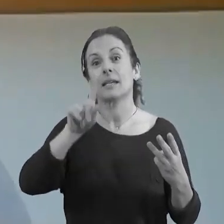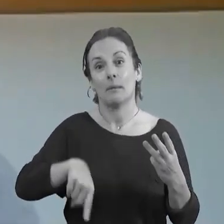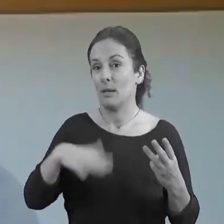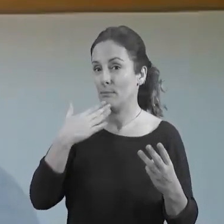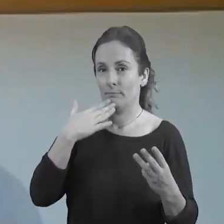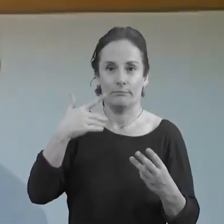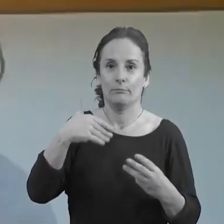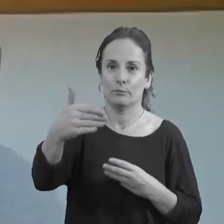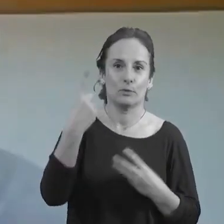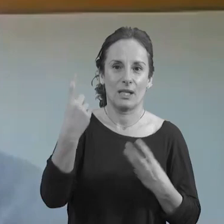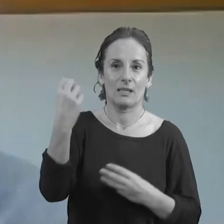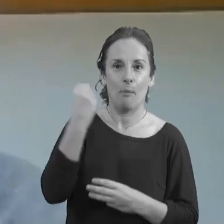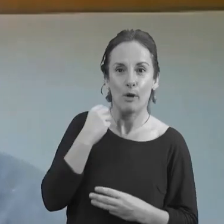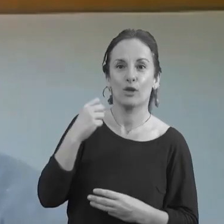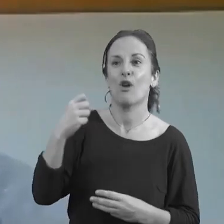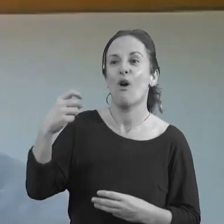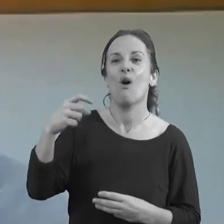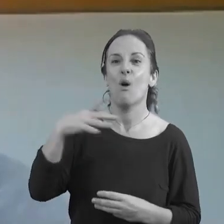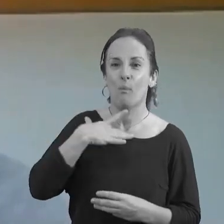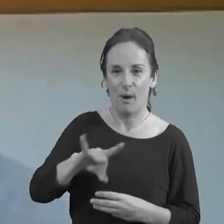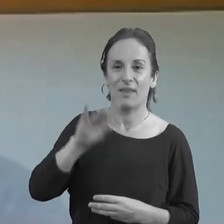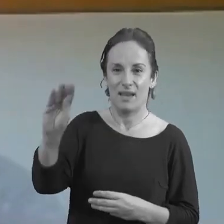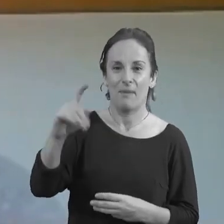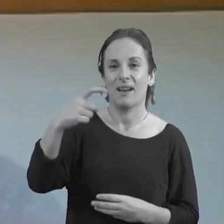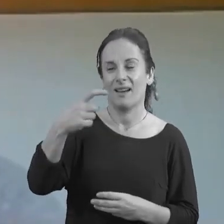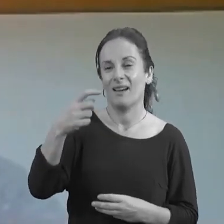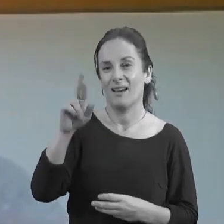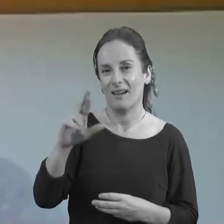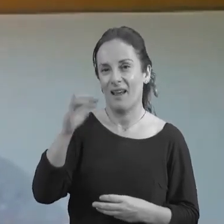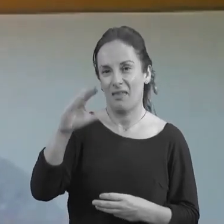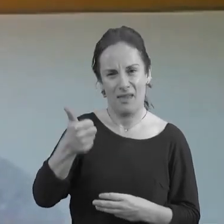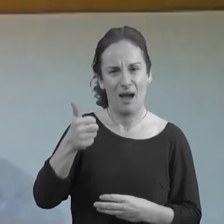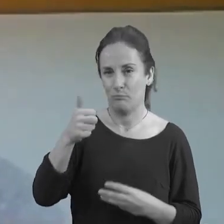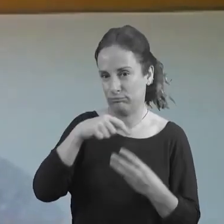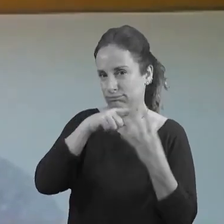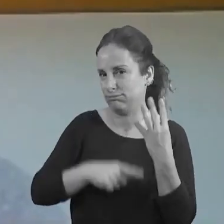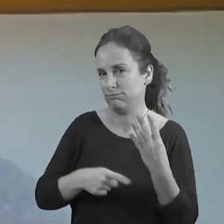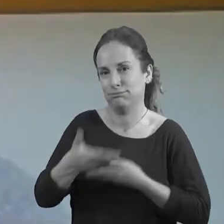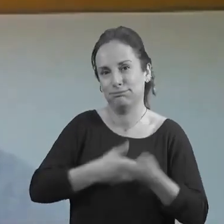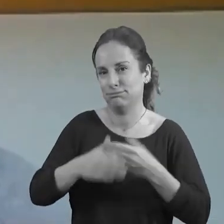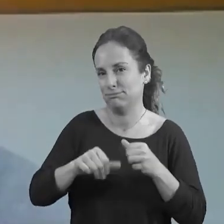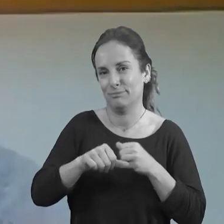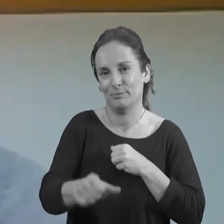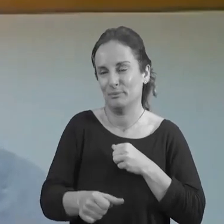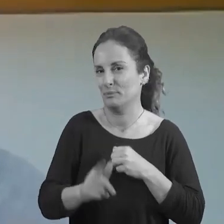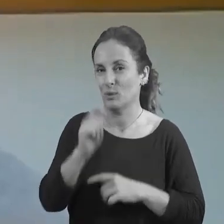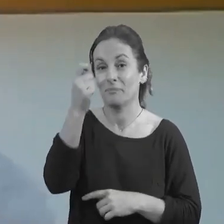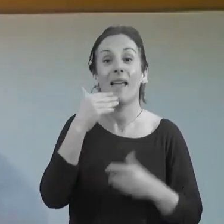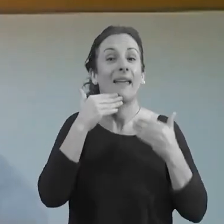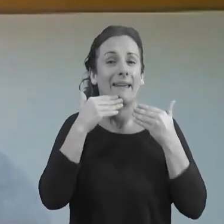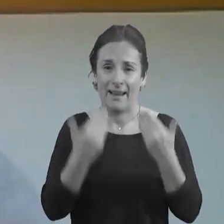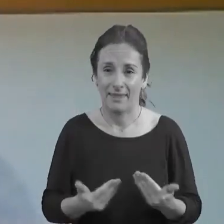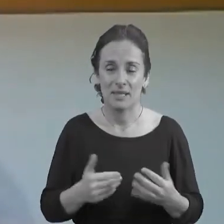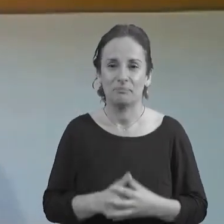de Gracia, de poder trabajar proyectos que seguro que nos irán muy bien. Por lo tanto, gracias.